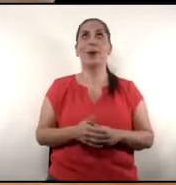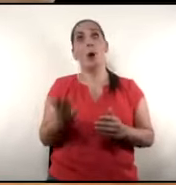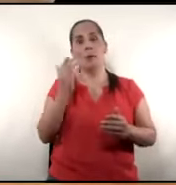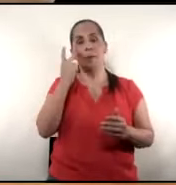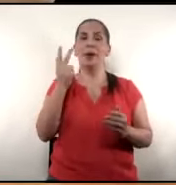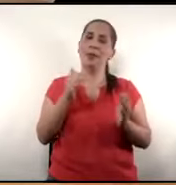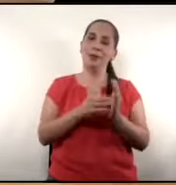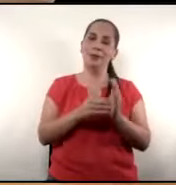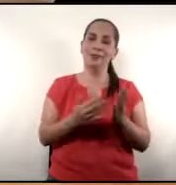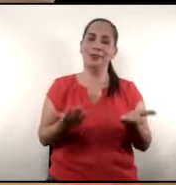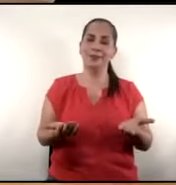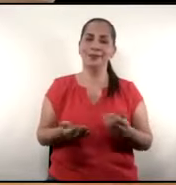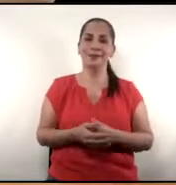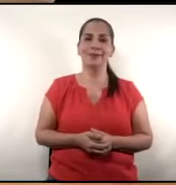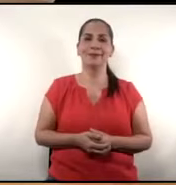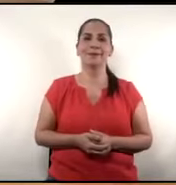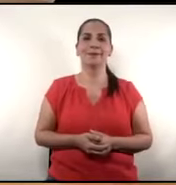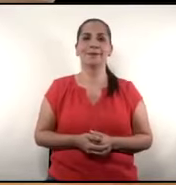Volver a verlo.